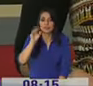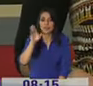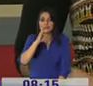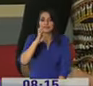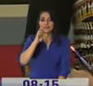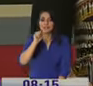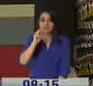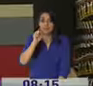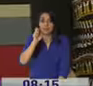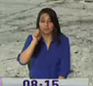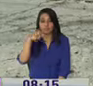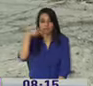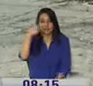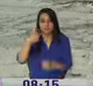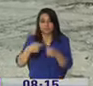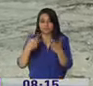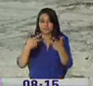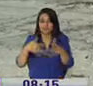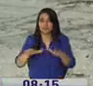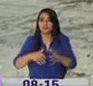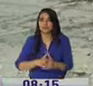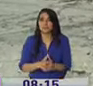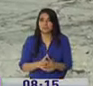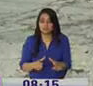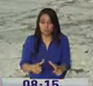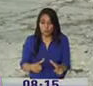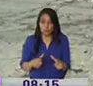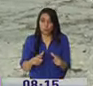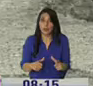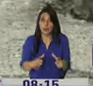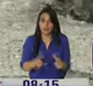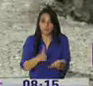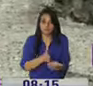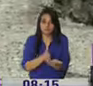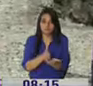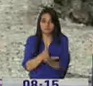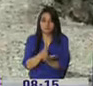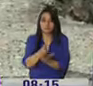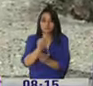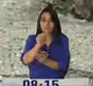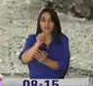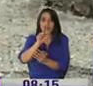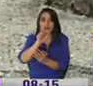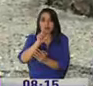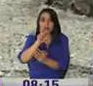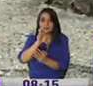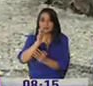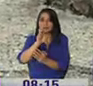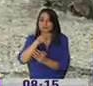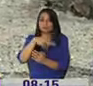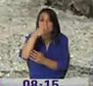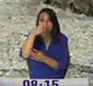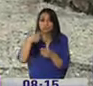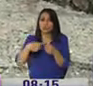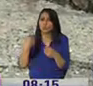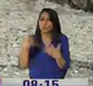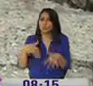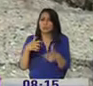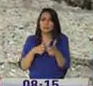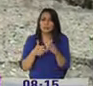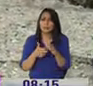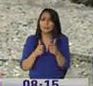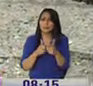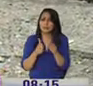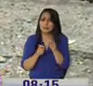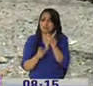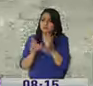ciudad. Veamos. Este gran foramen que se formó en la calle Álvarez y Granda Centeno al norte de la ciudad causó una serie de molestias a los